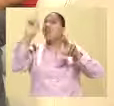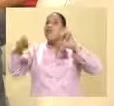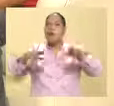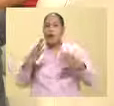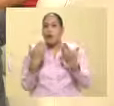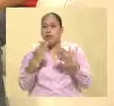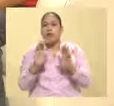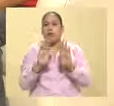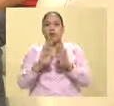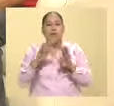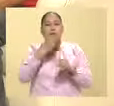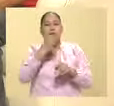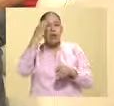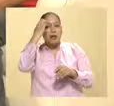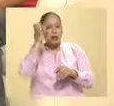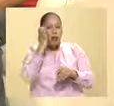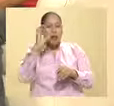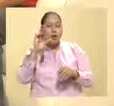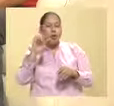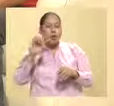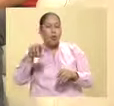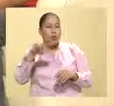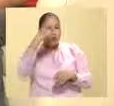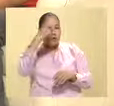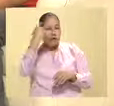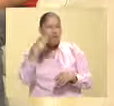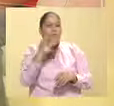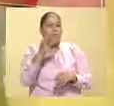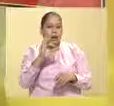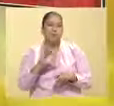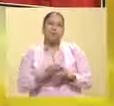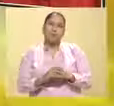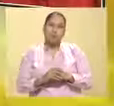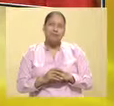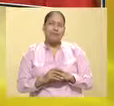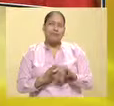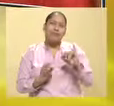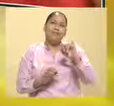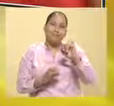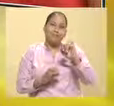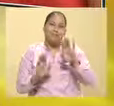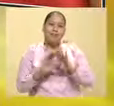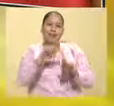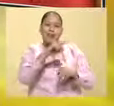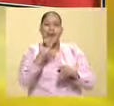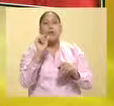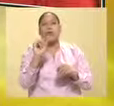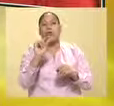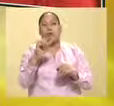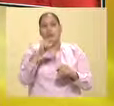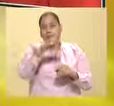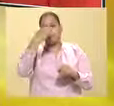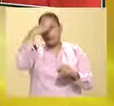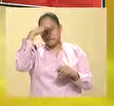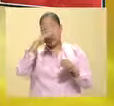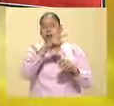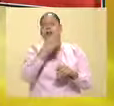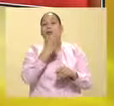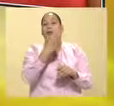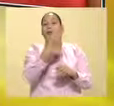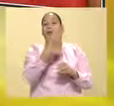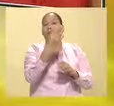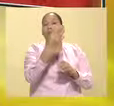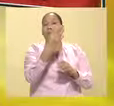de colon la tenía muy fácil muy pegadita pues bueno entonces no le sabían mucho de él hizo cuatro meses dice